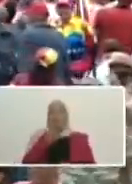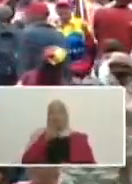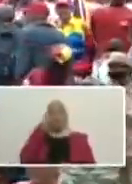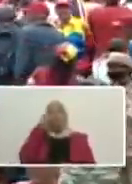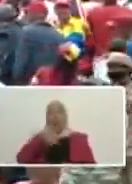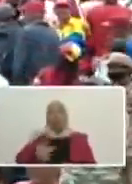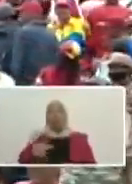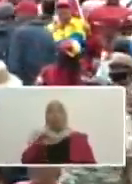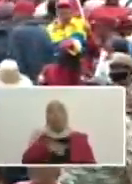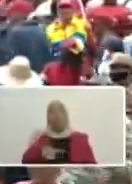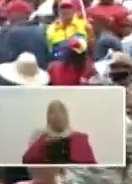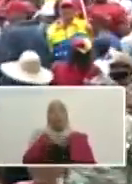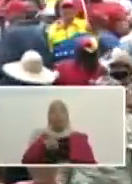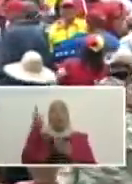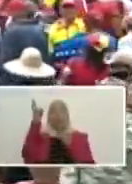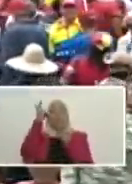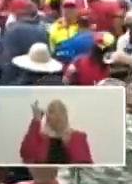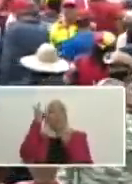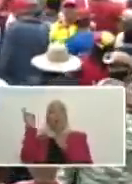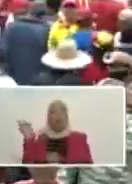pueblos indígenas de Venezuela!